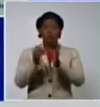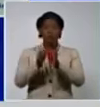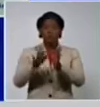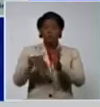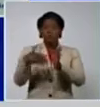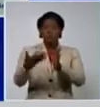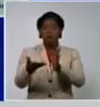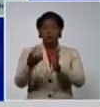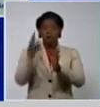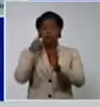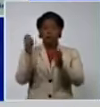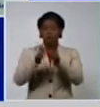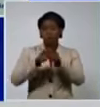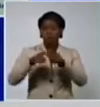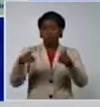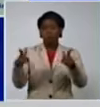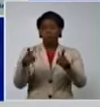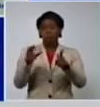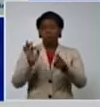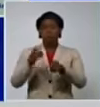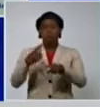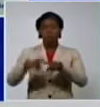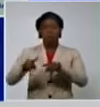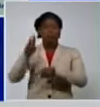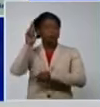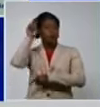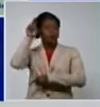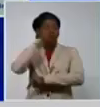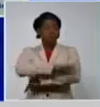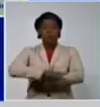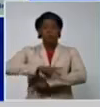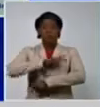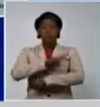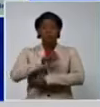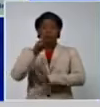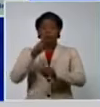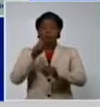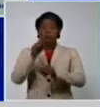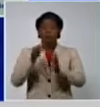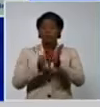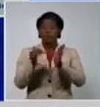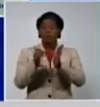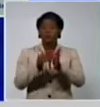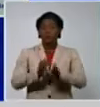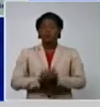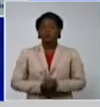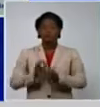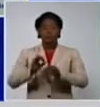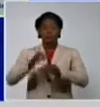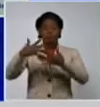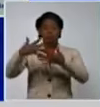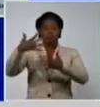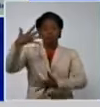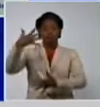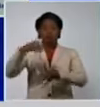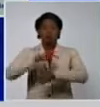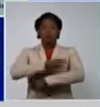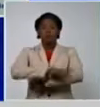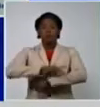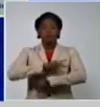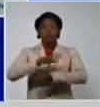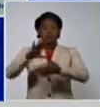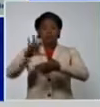uno, Perú con más de 1 millón, son los países que en la región de las